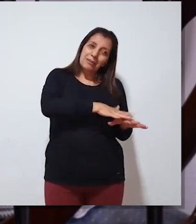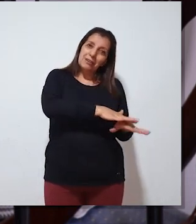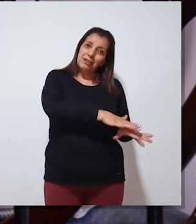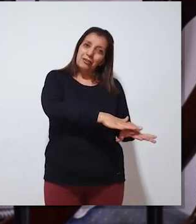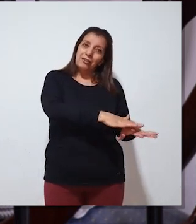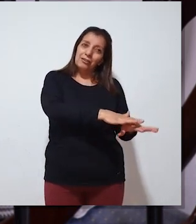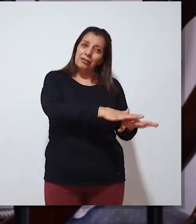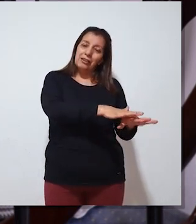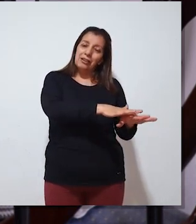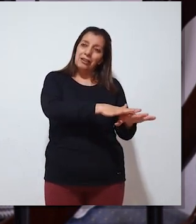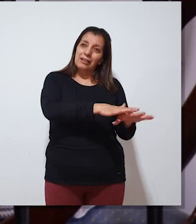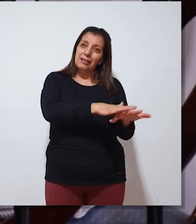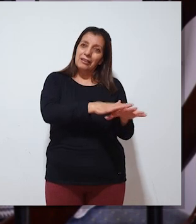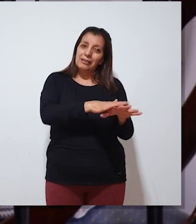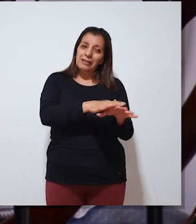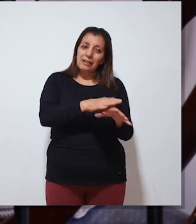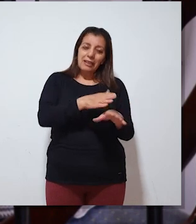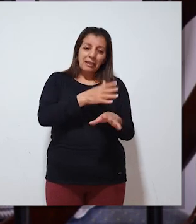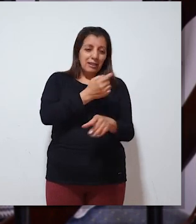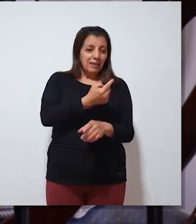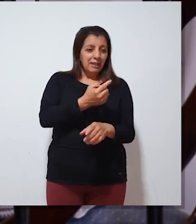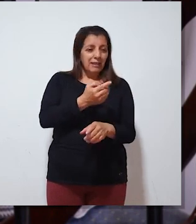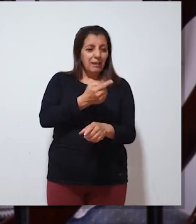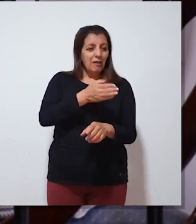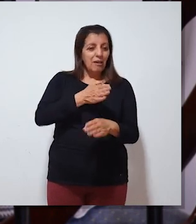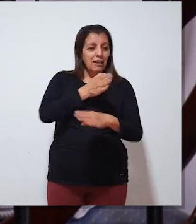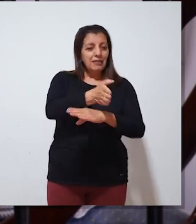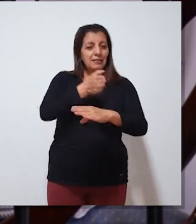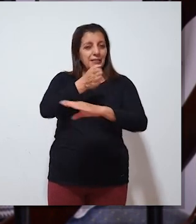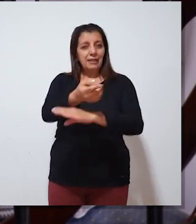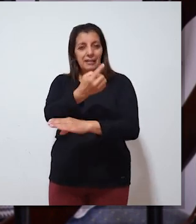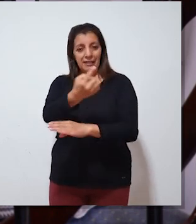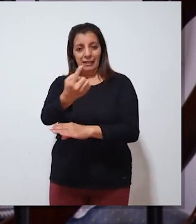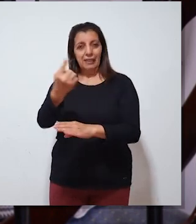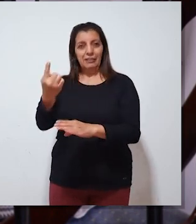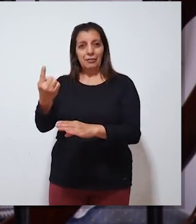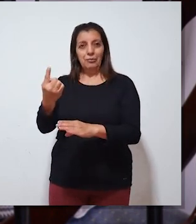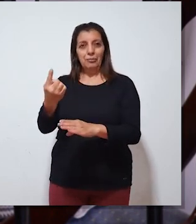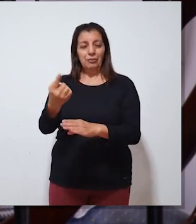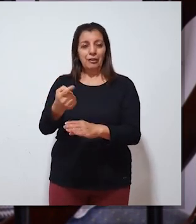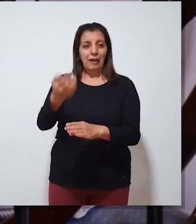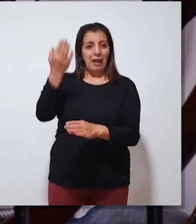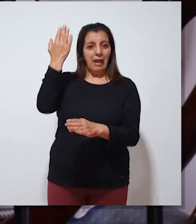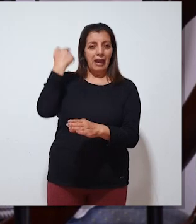sus fieles de generación en